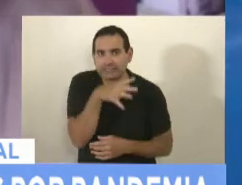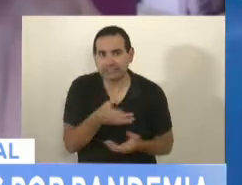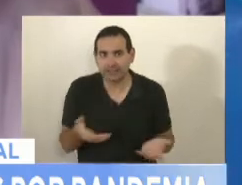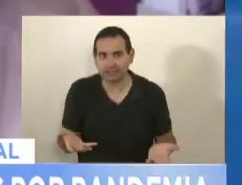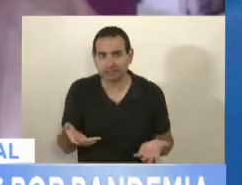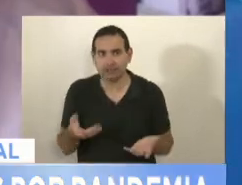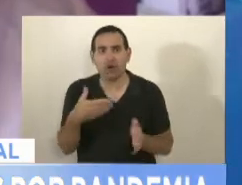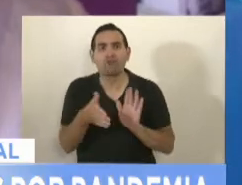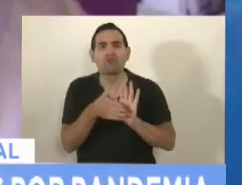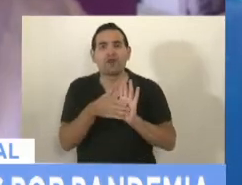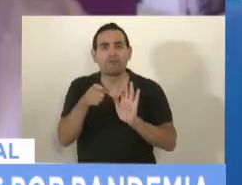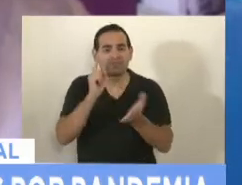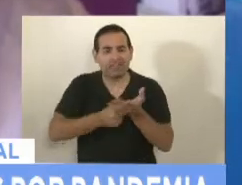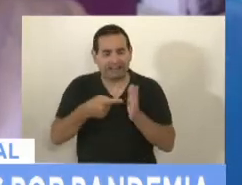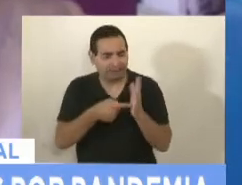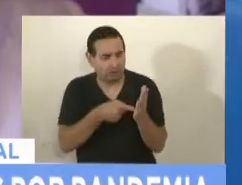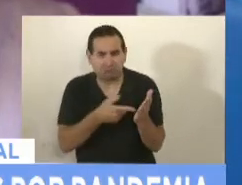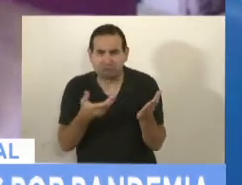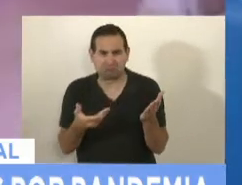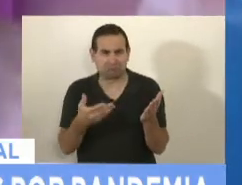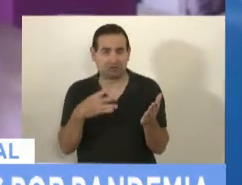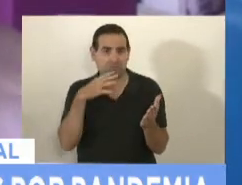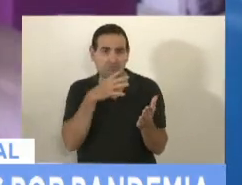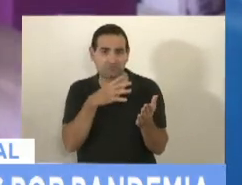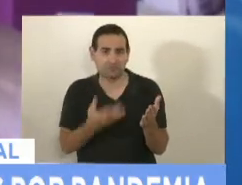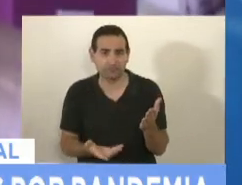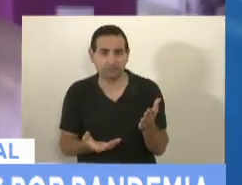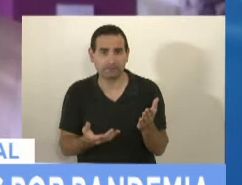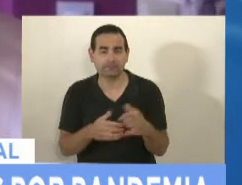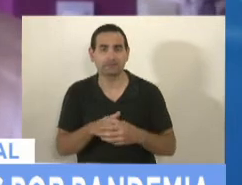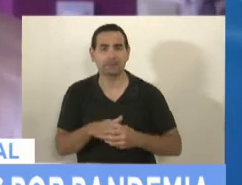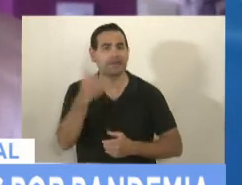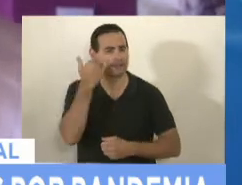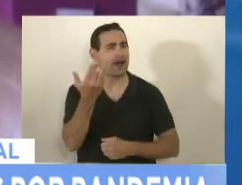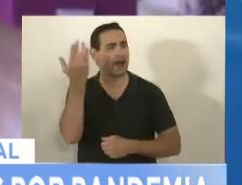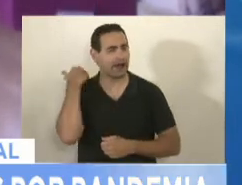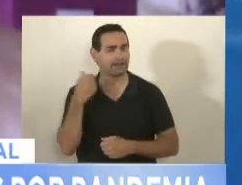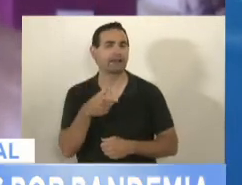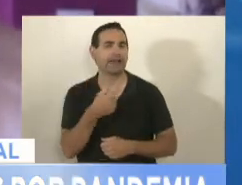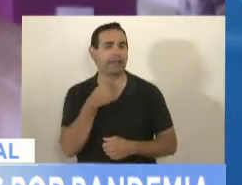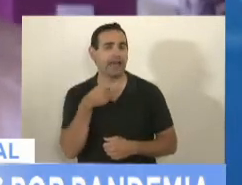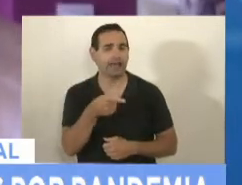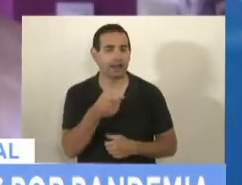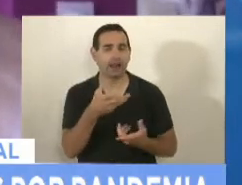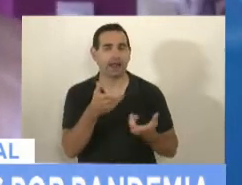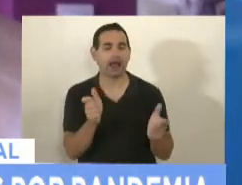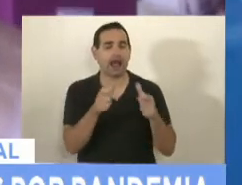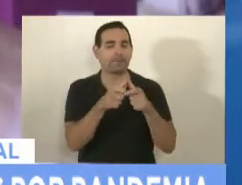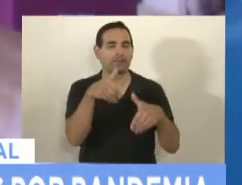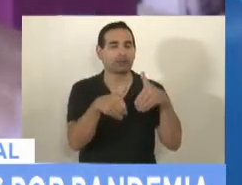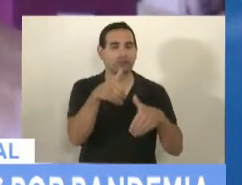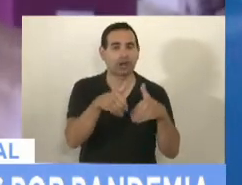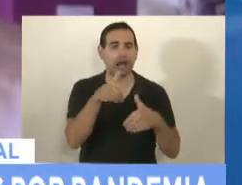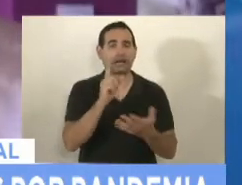en el fundamento del decreto, cuando ya una vez se intentó que la Cámara Electoral se despida y